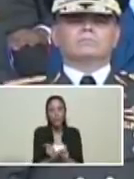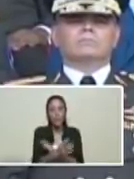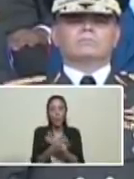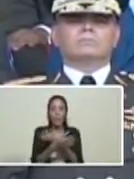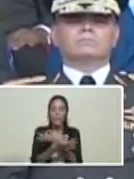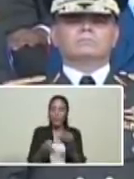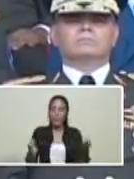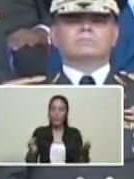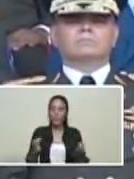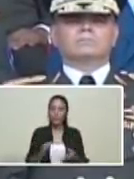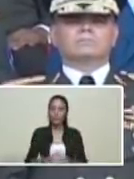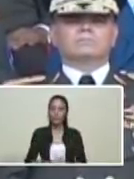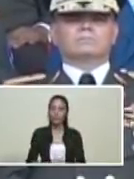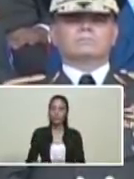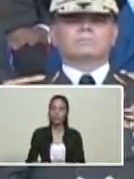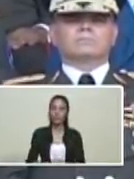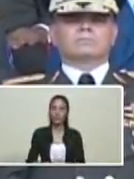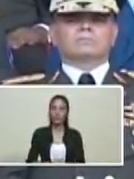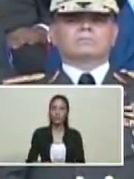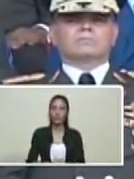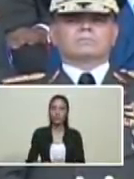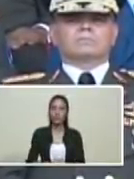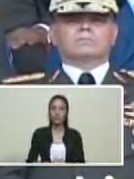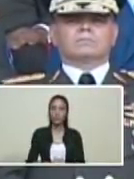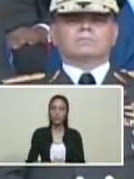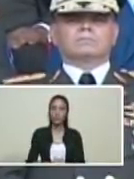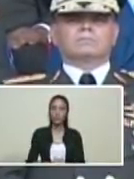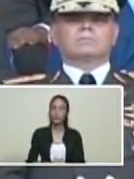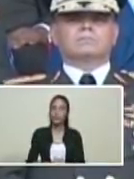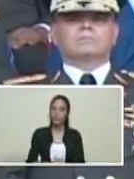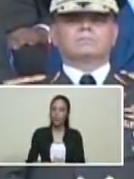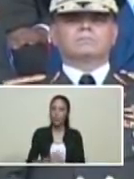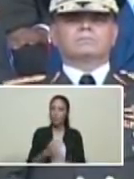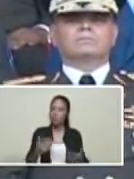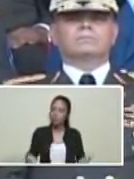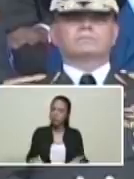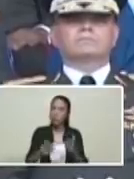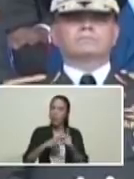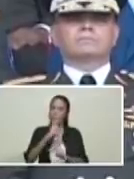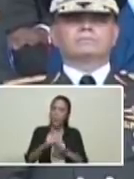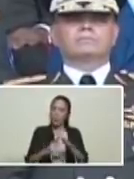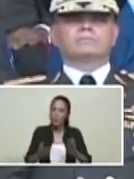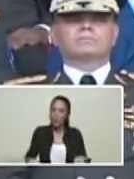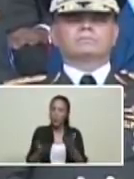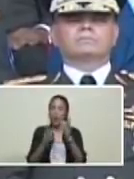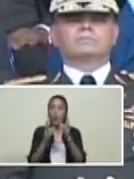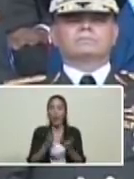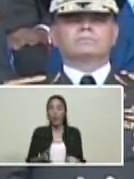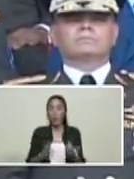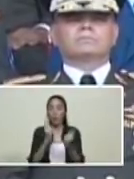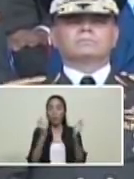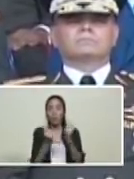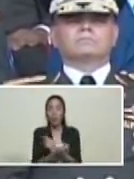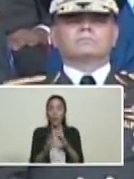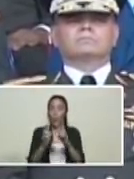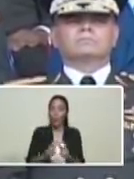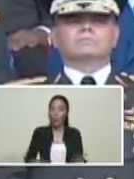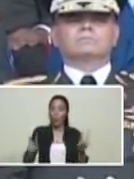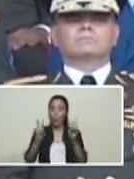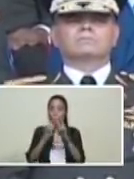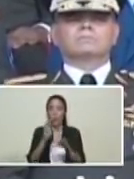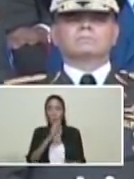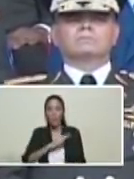para llevar a fondo un proceso de reactivación de los valores morales